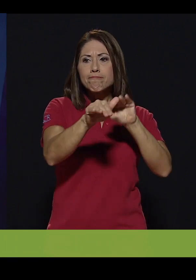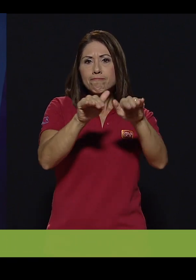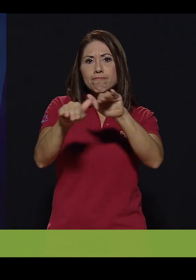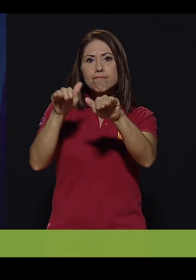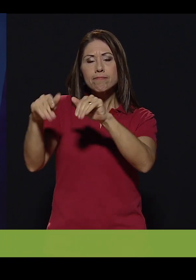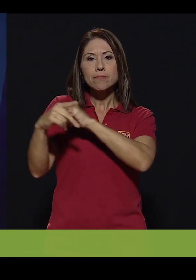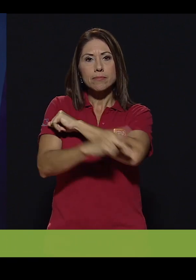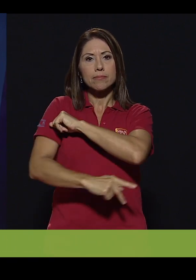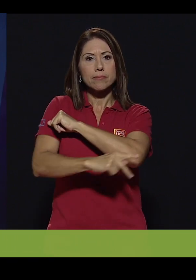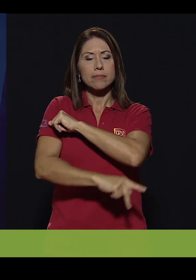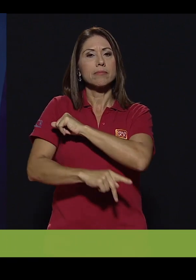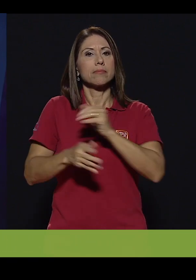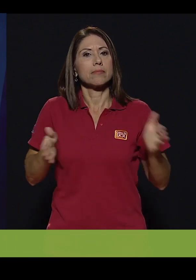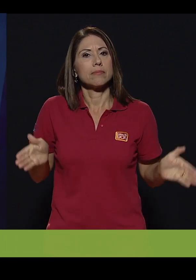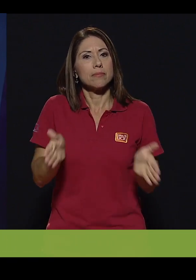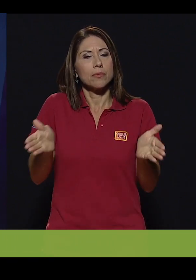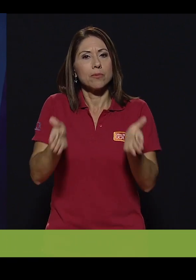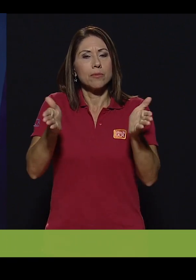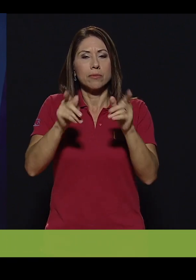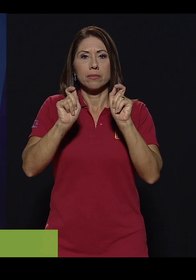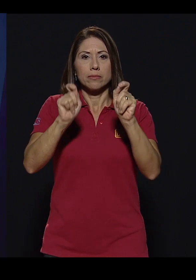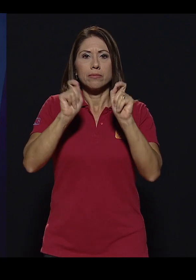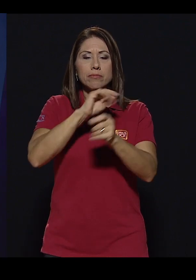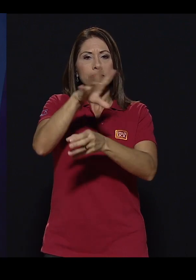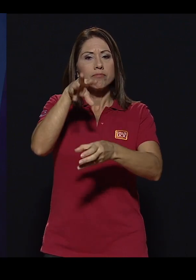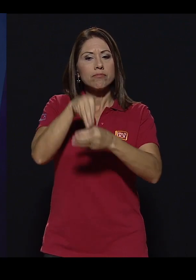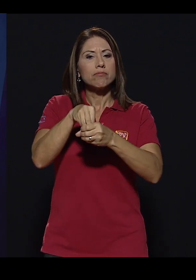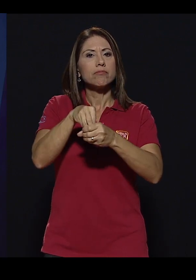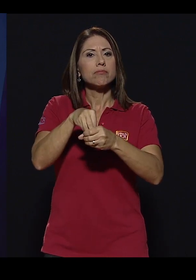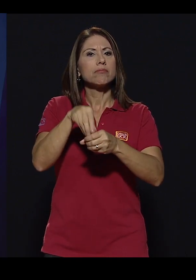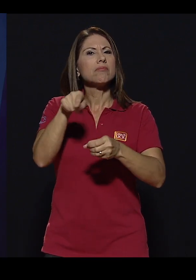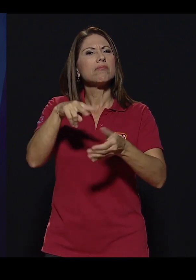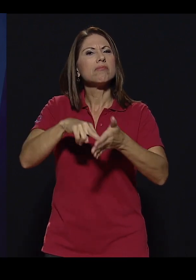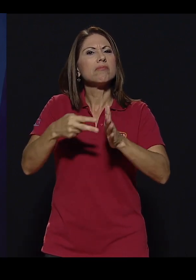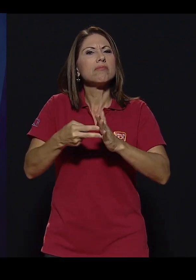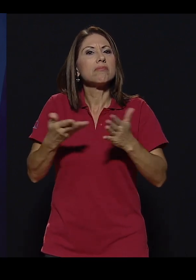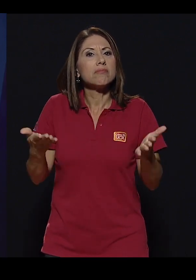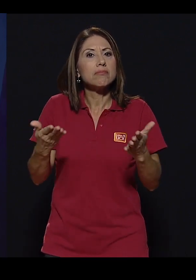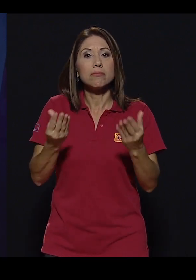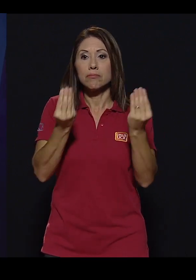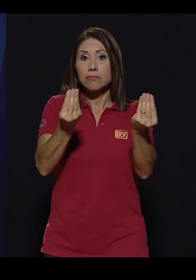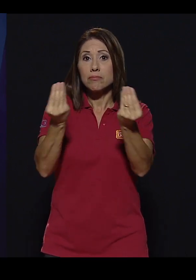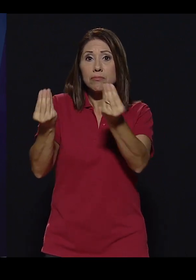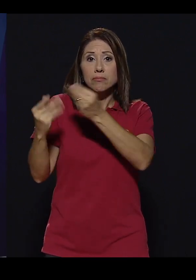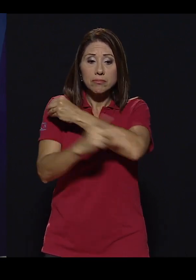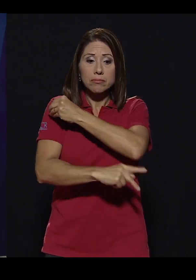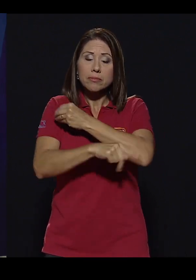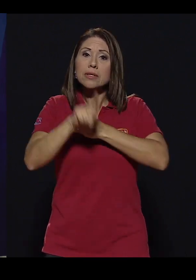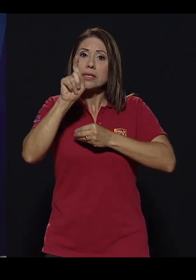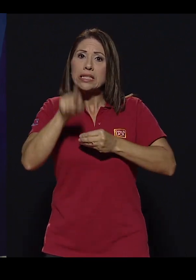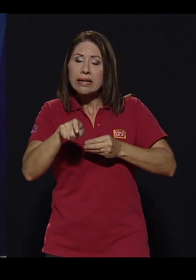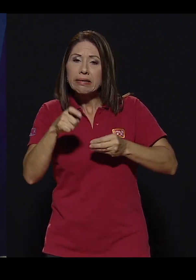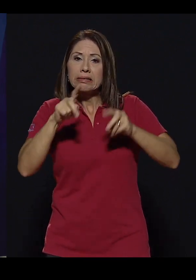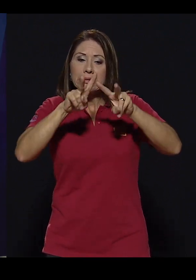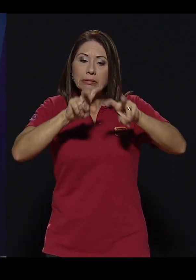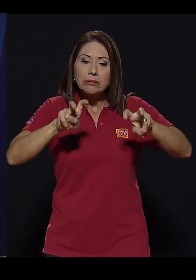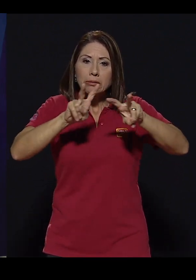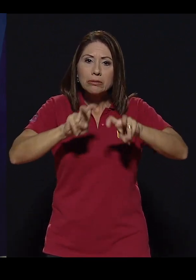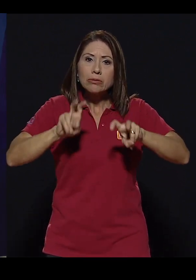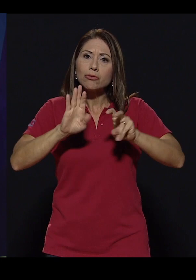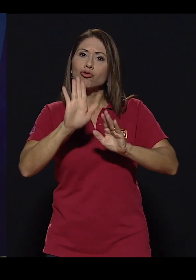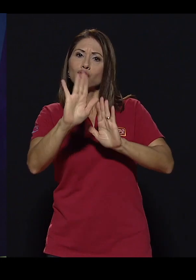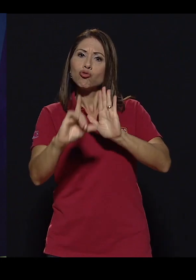los países a promover una educación inclusiva es lo que implica en muchos países empezar a revisar la legislación existente